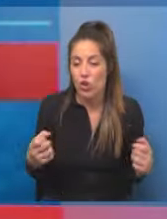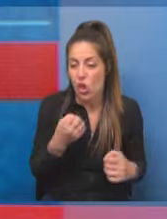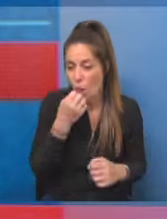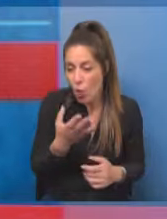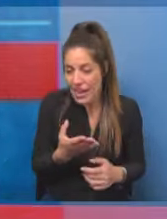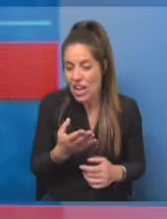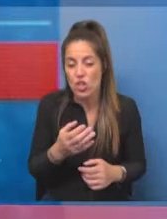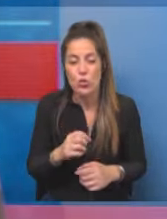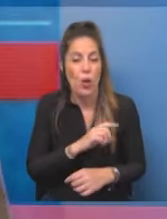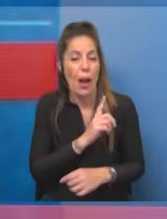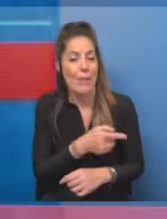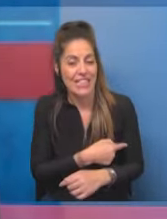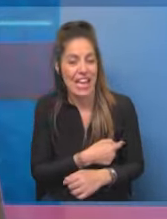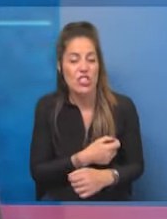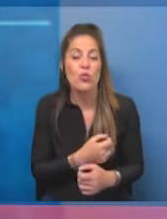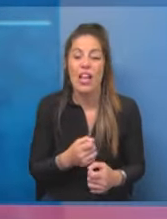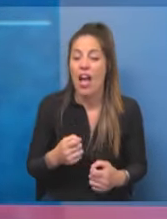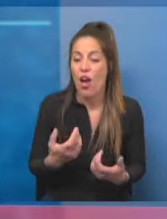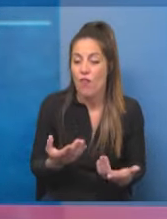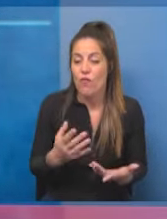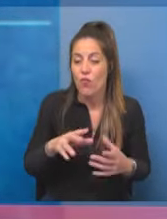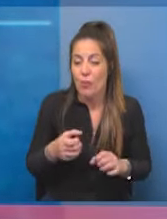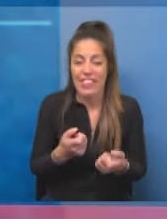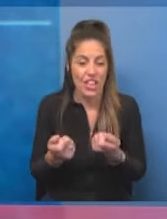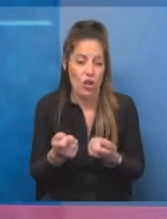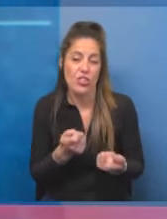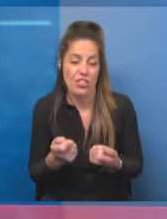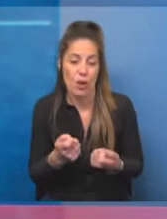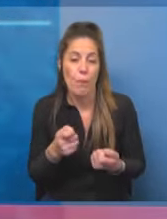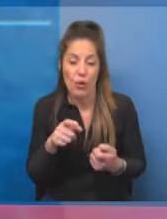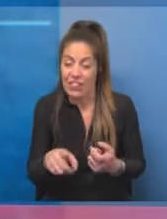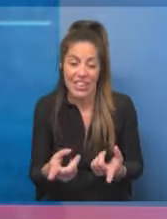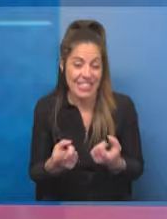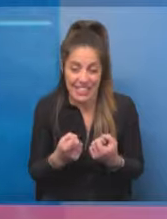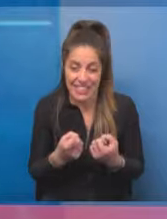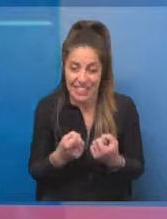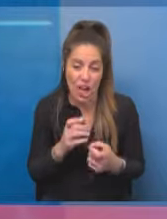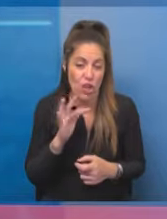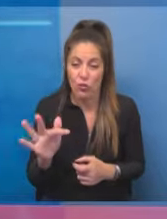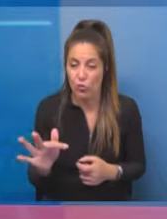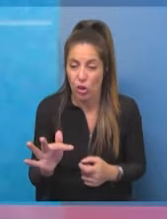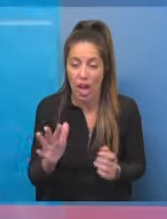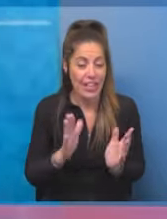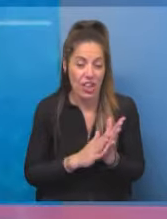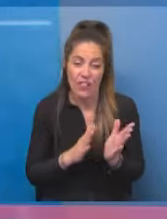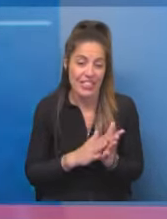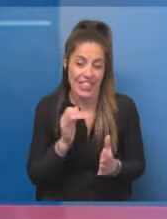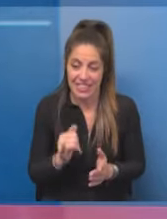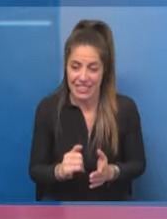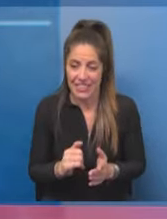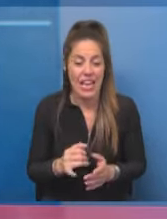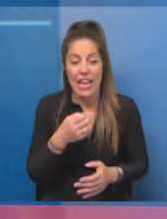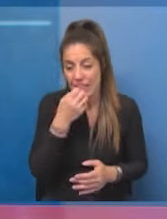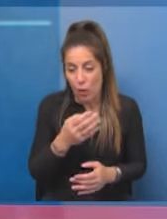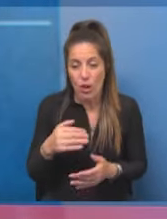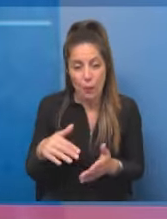capacidades sus habilidades de negociación porque van a ser necesarias y y quedó en evidencia que es así y está bueno que